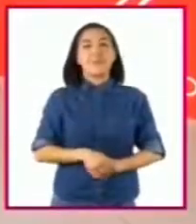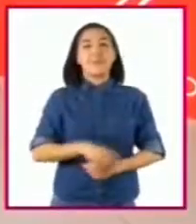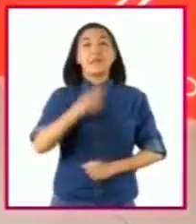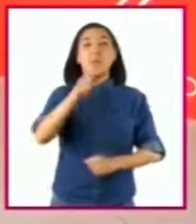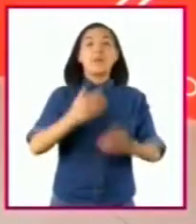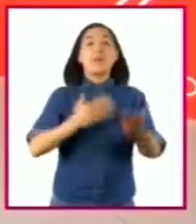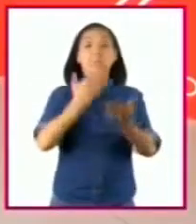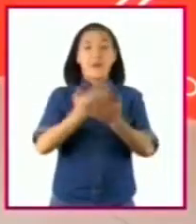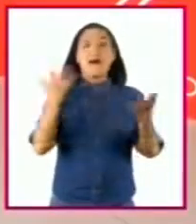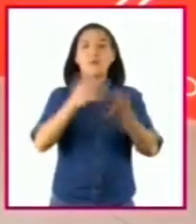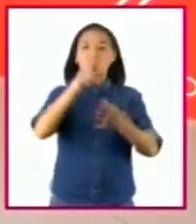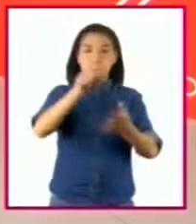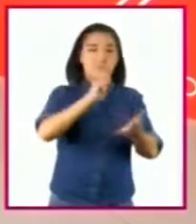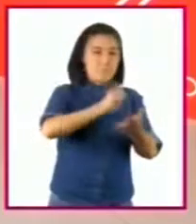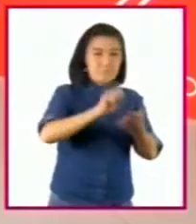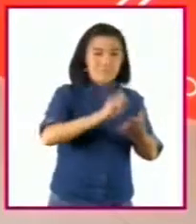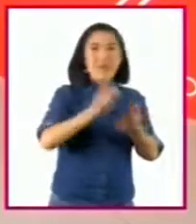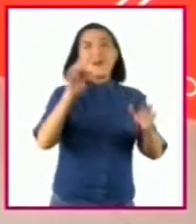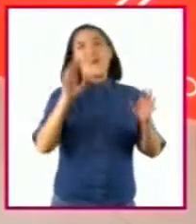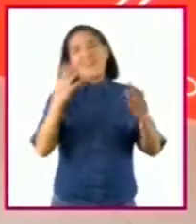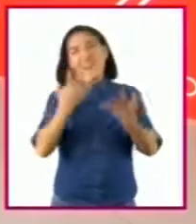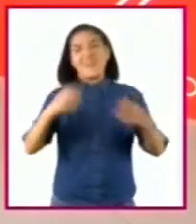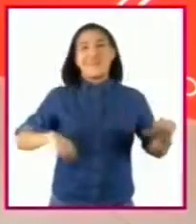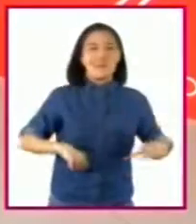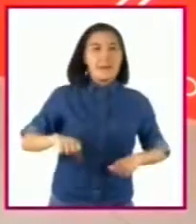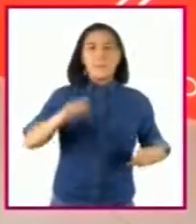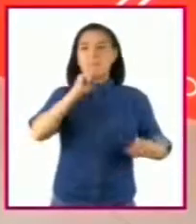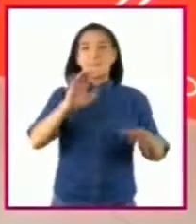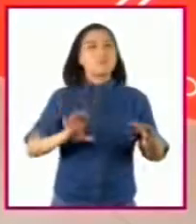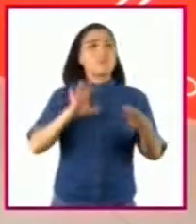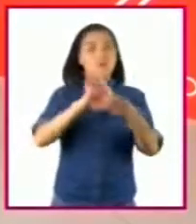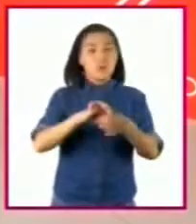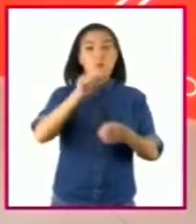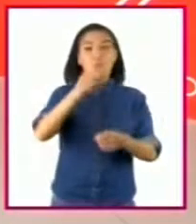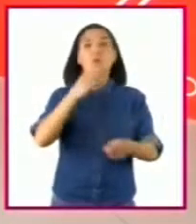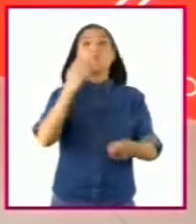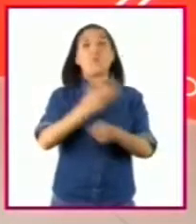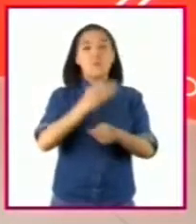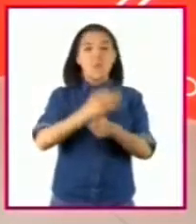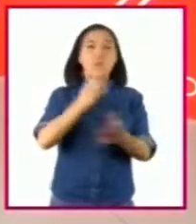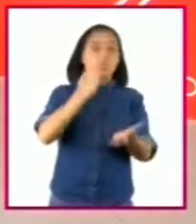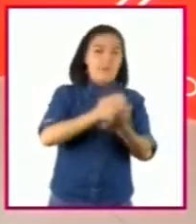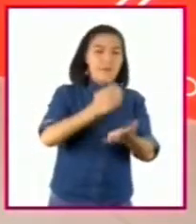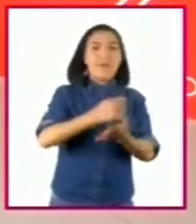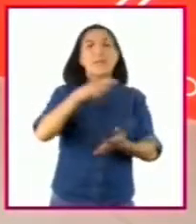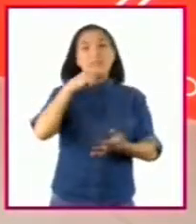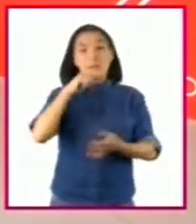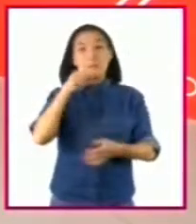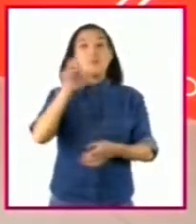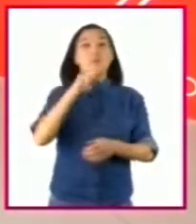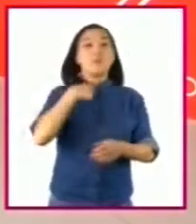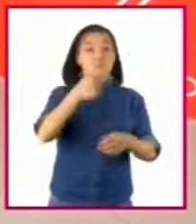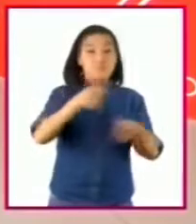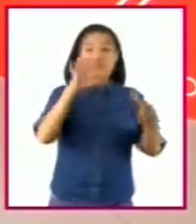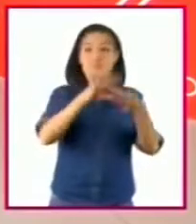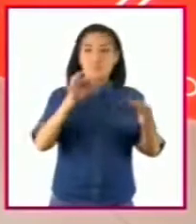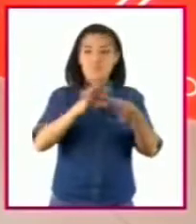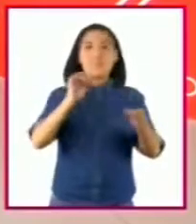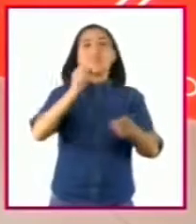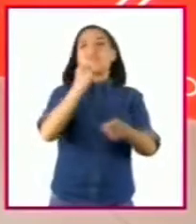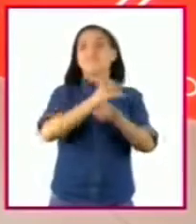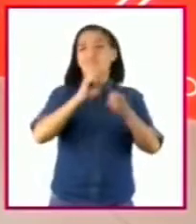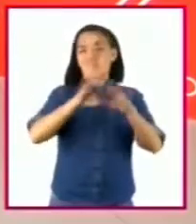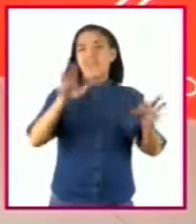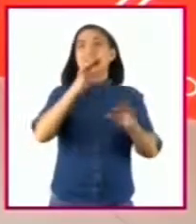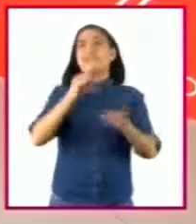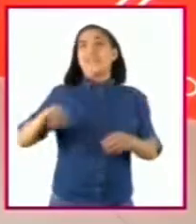hacer las actividades a la par de nosotros, así como tener preparado cuaderno y lápiz para anotar indicaciones o cualquier información